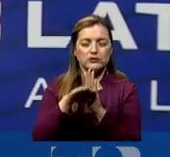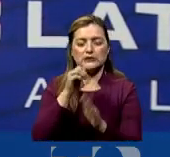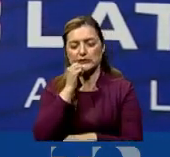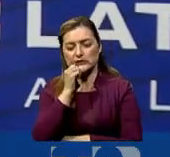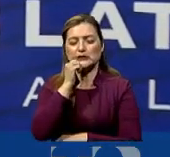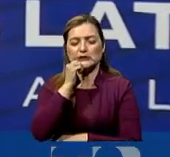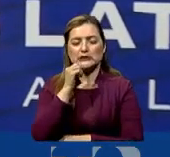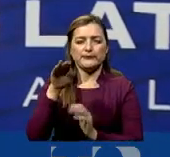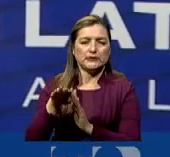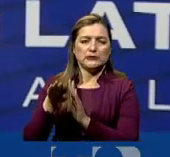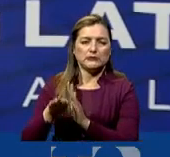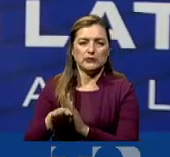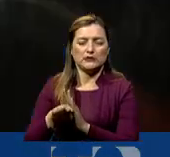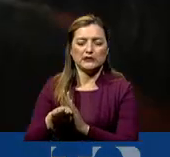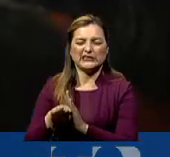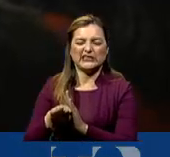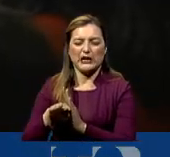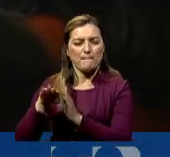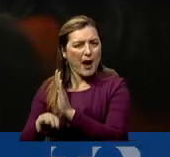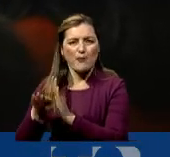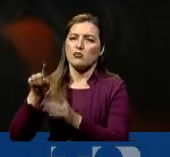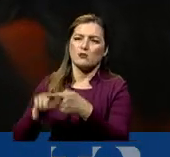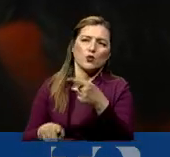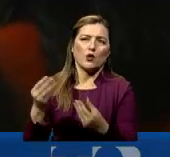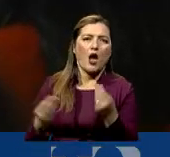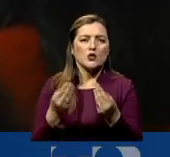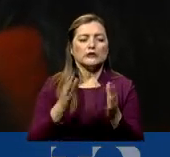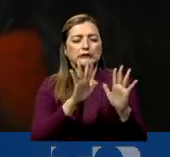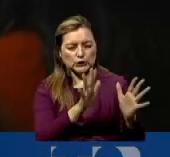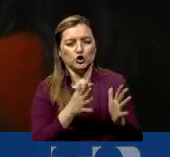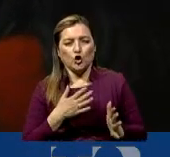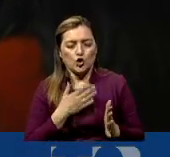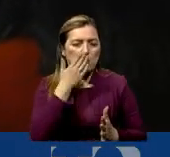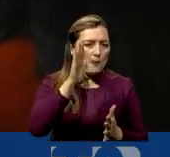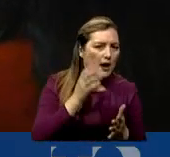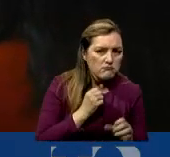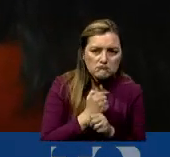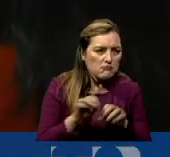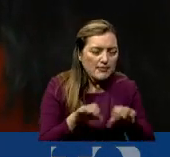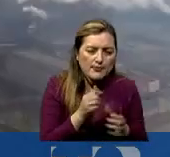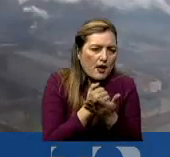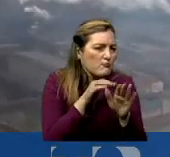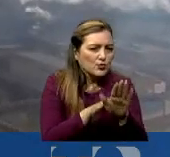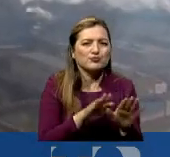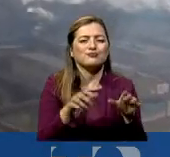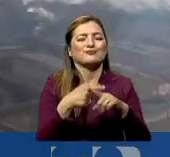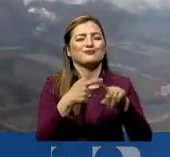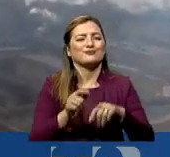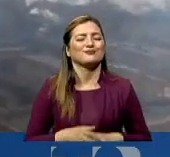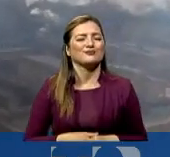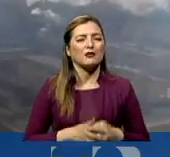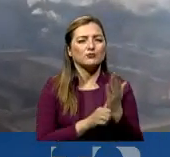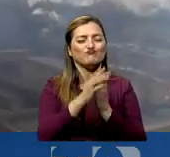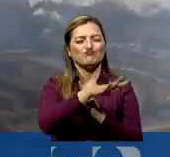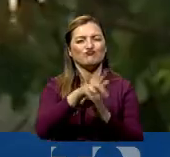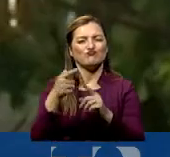es bastante, lo compenso. Desde el Ministerio de Ambiente, Agua y Transición Ecológica del Ecuador, buscan sumar a más